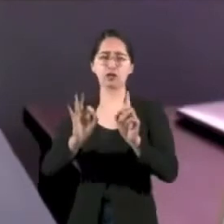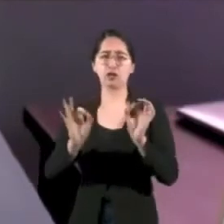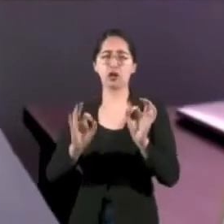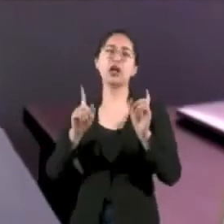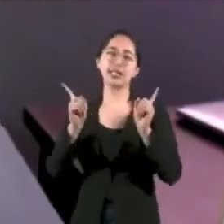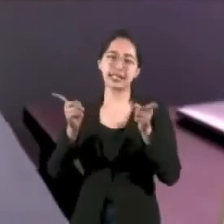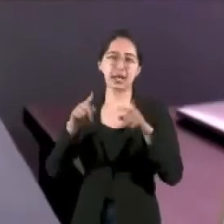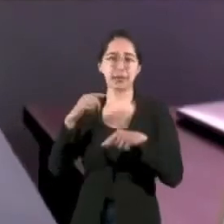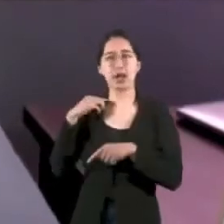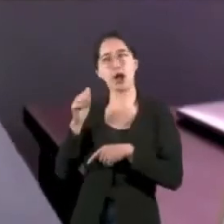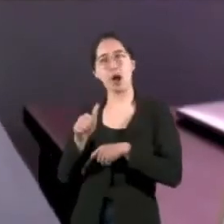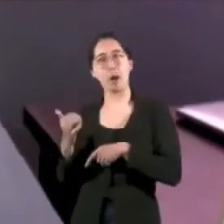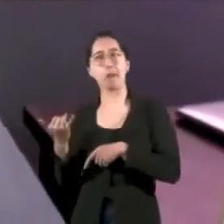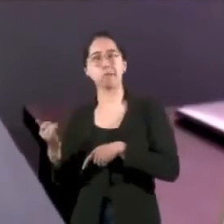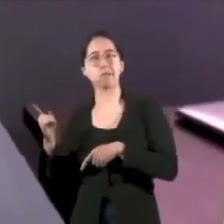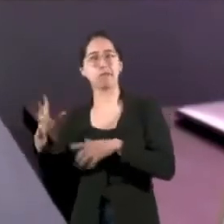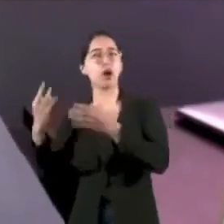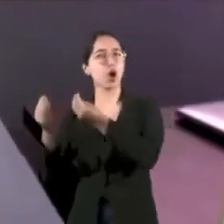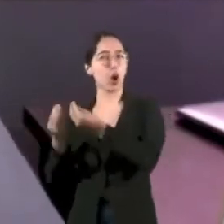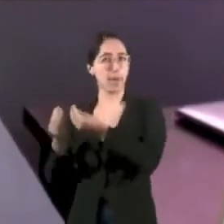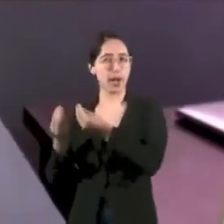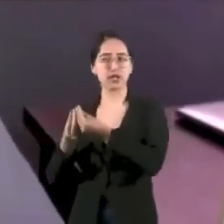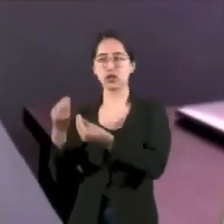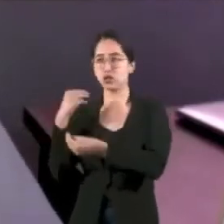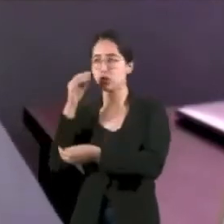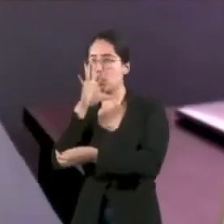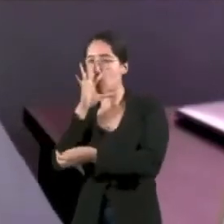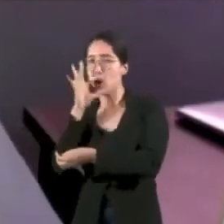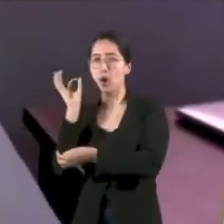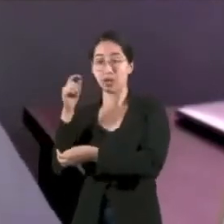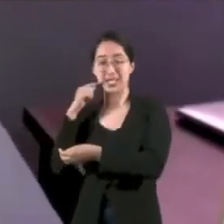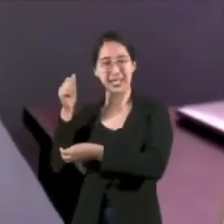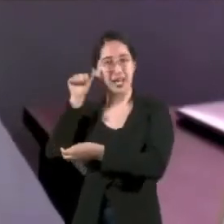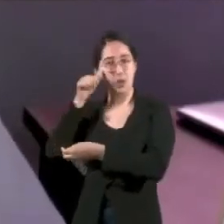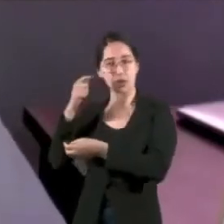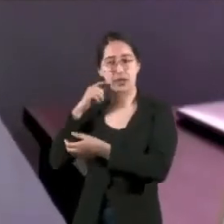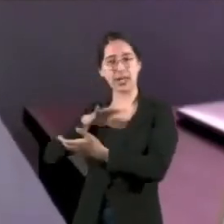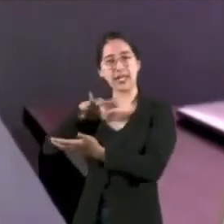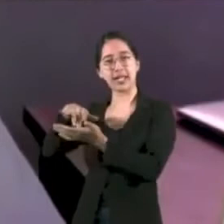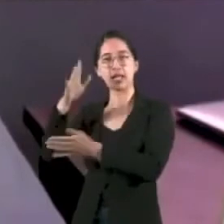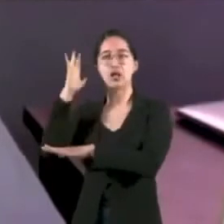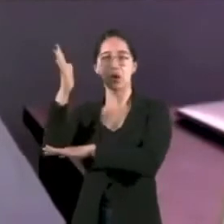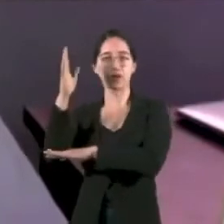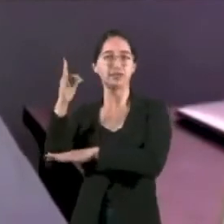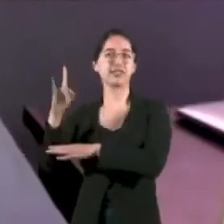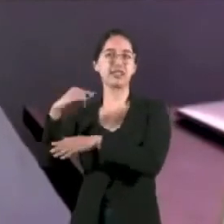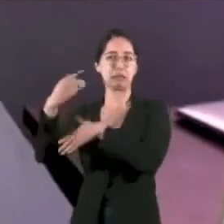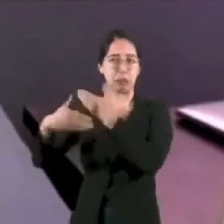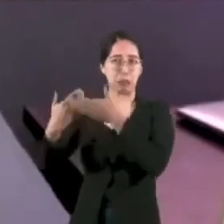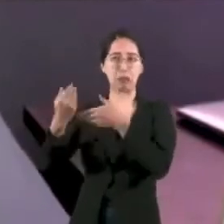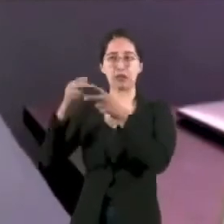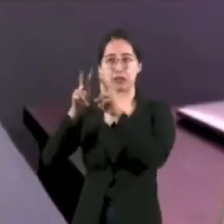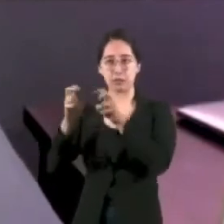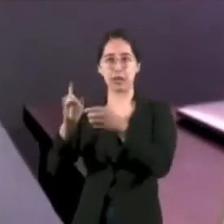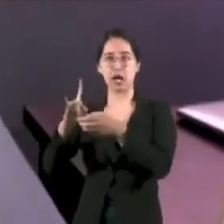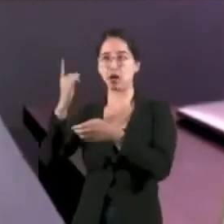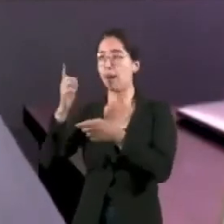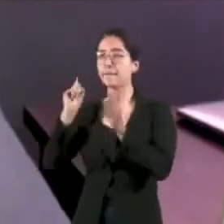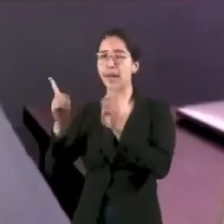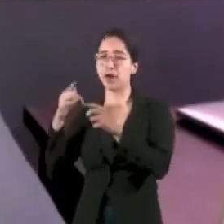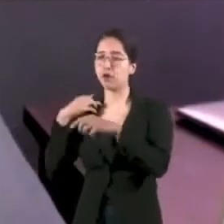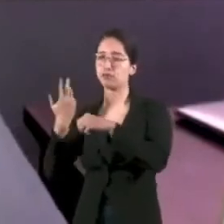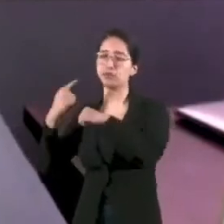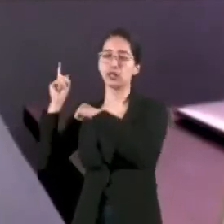que todavía existe, fue sancionado en esa conferencia porque le aplicó una sanción a un